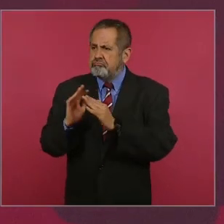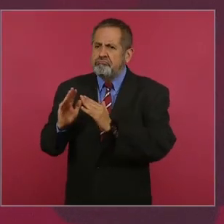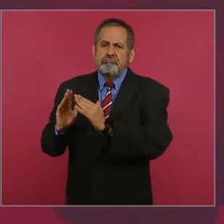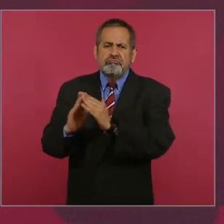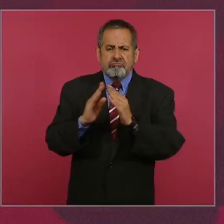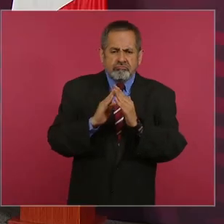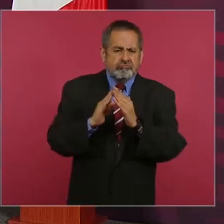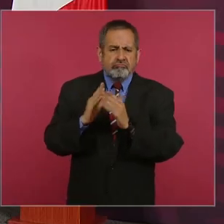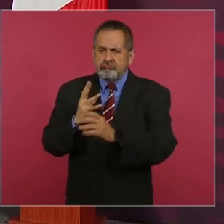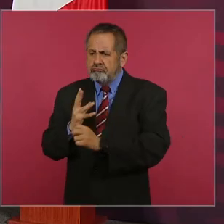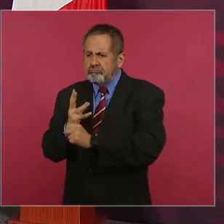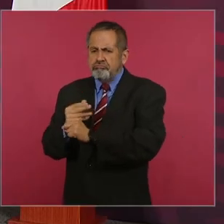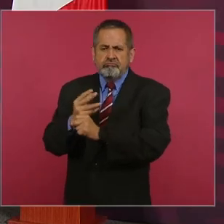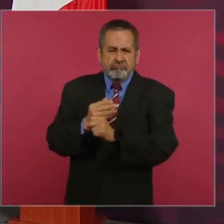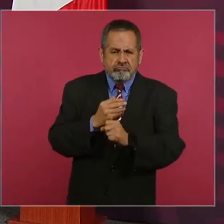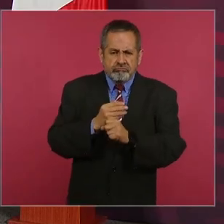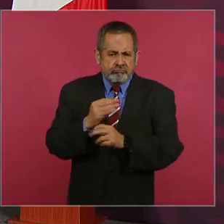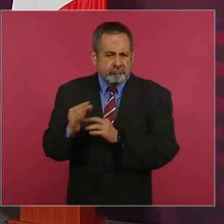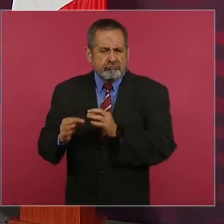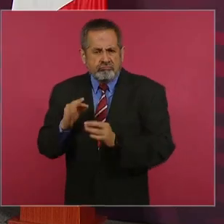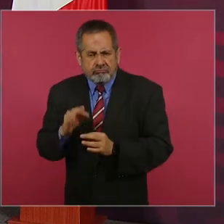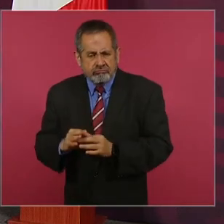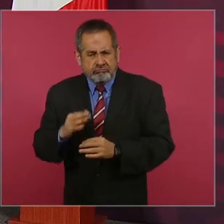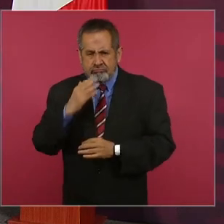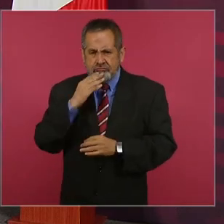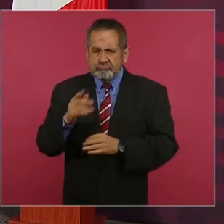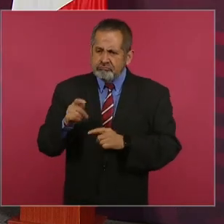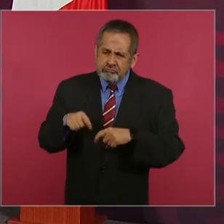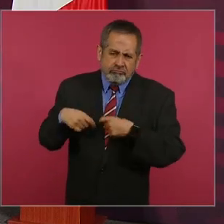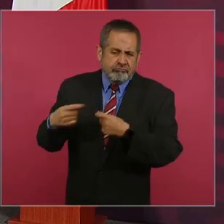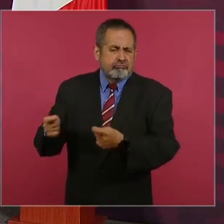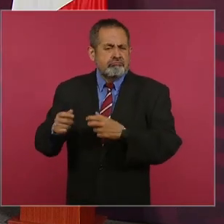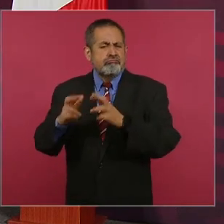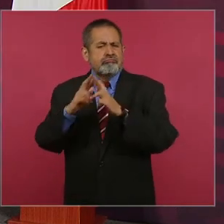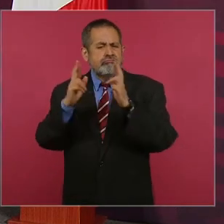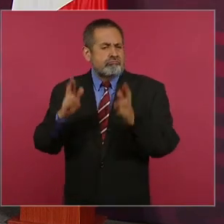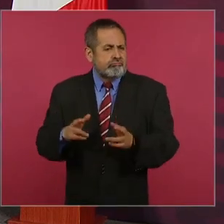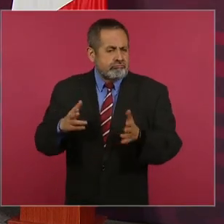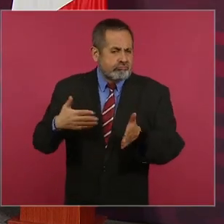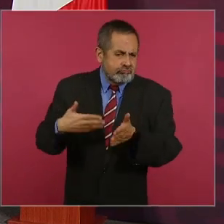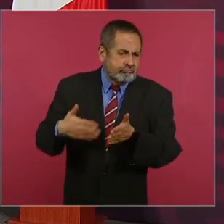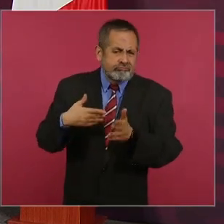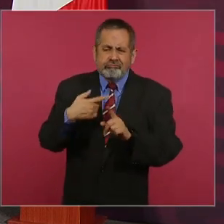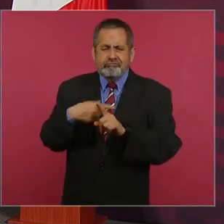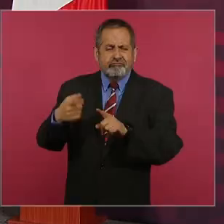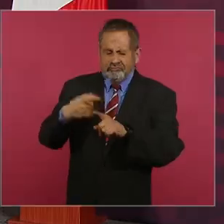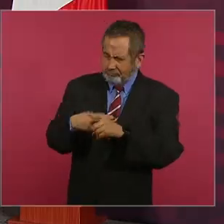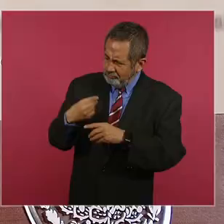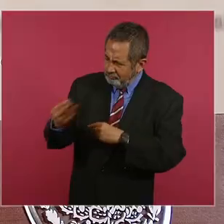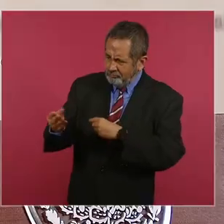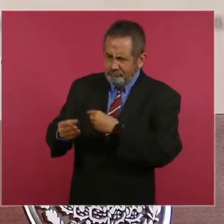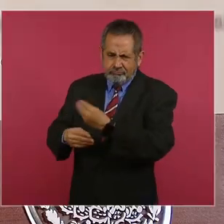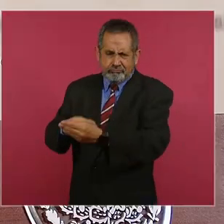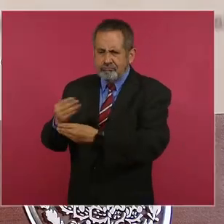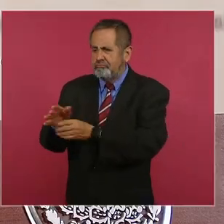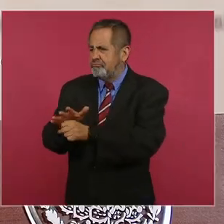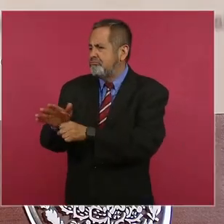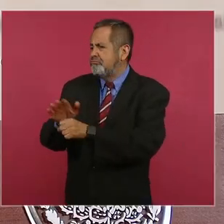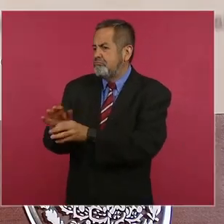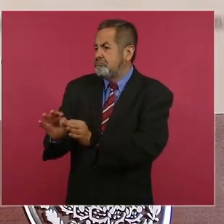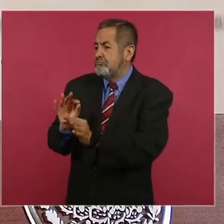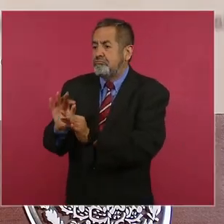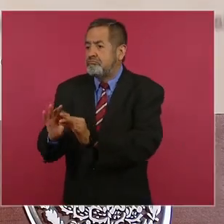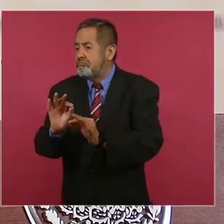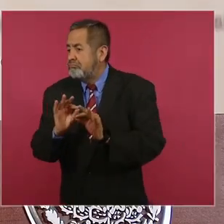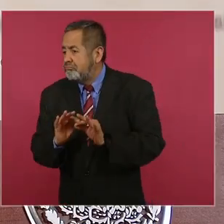reparadas, ya van a tener sus enseres, ya van